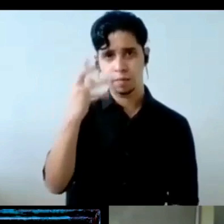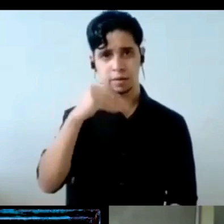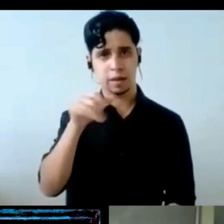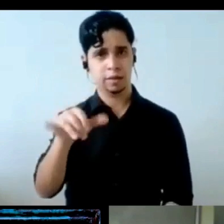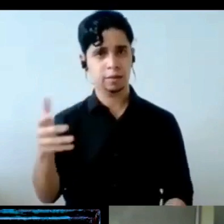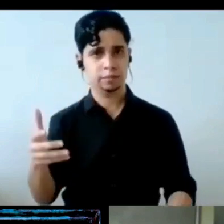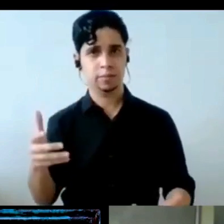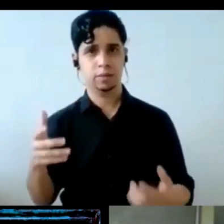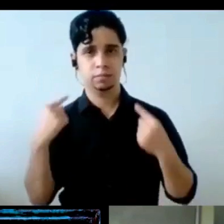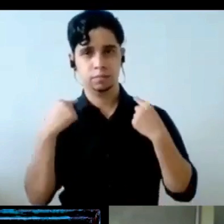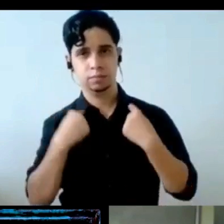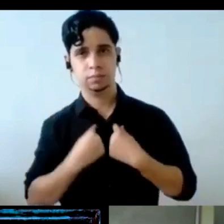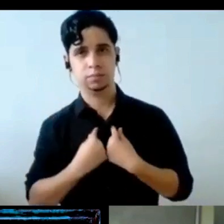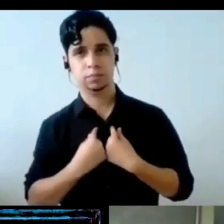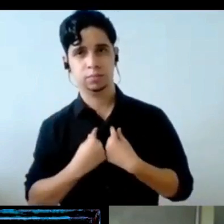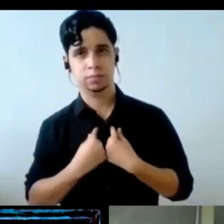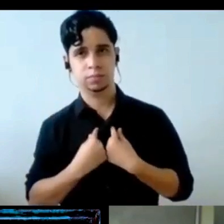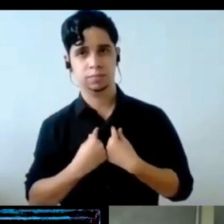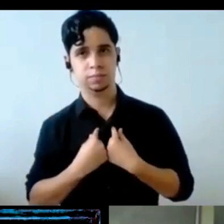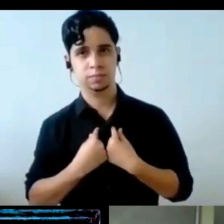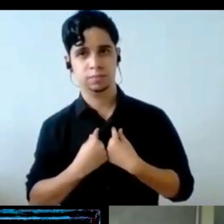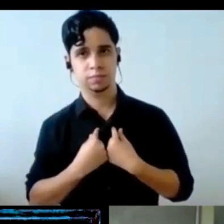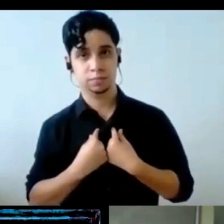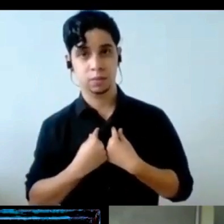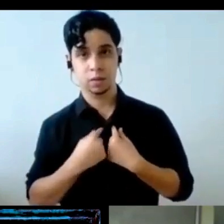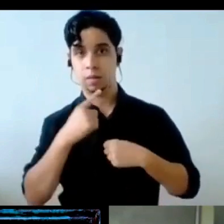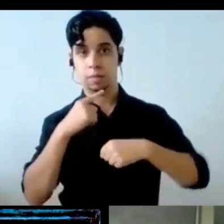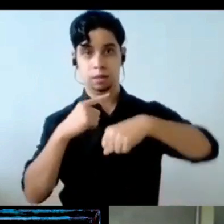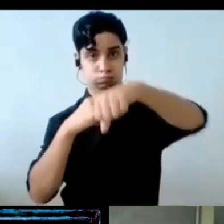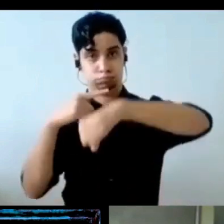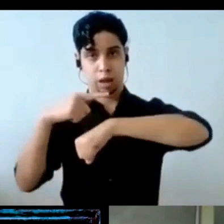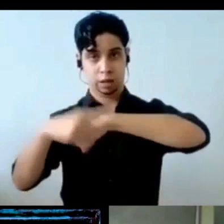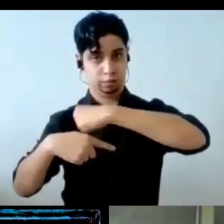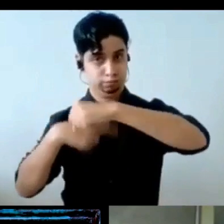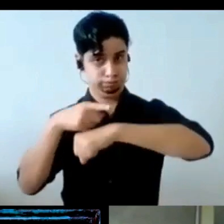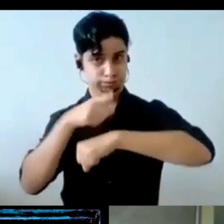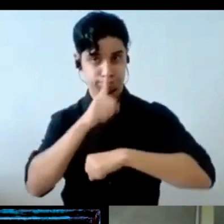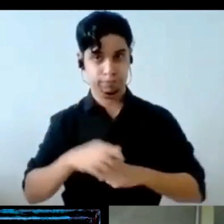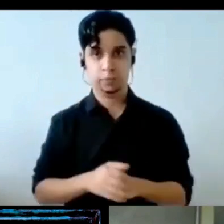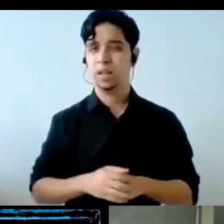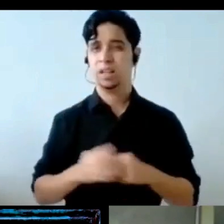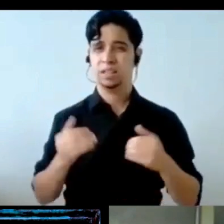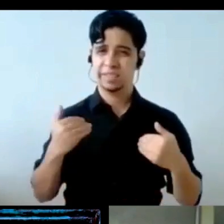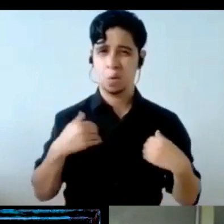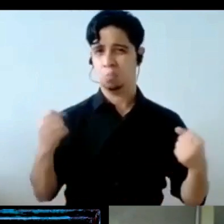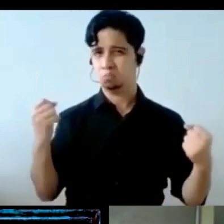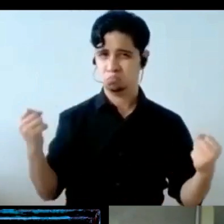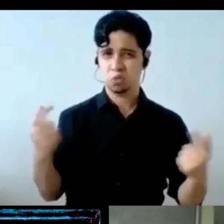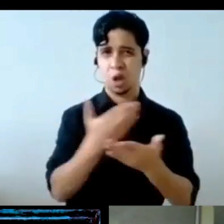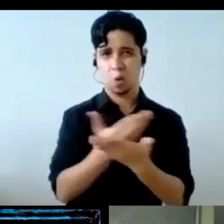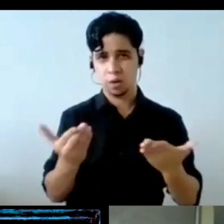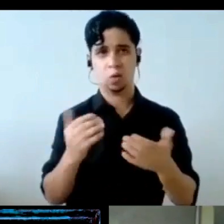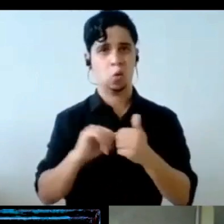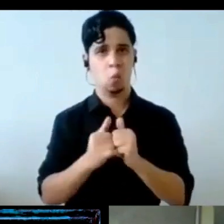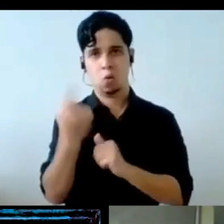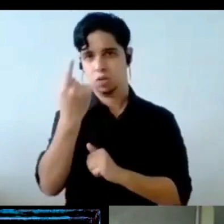puede colgarse en el cuello? Bueno. O aquí, mira, aquí. Tenemos de todo. Mira, como siempre le comento